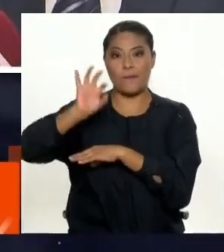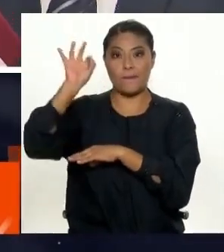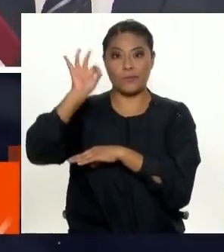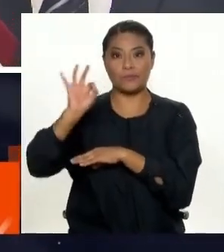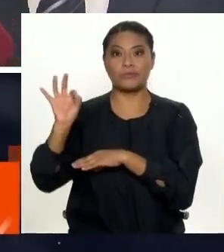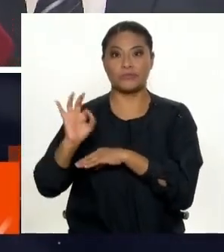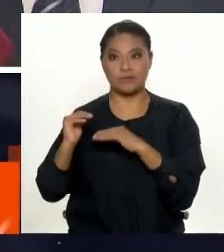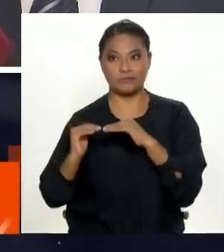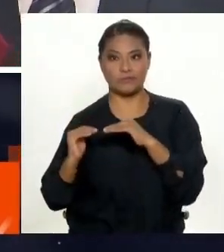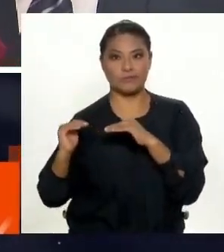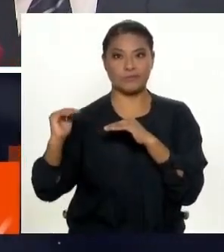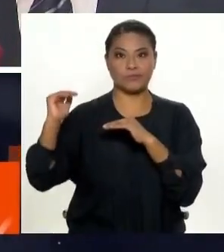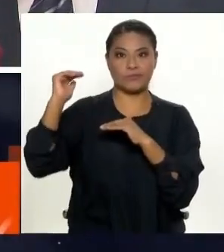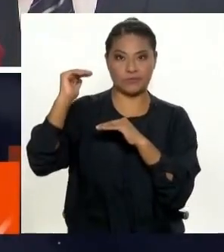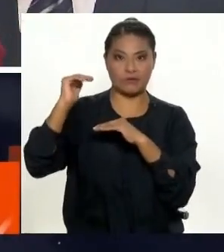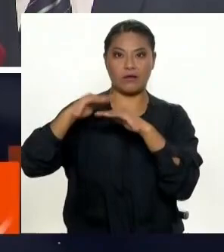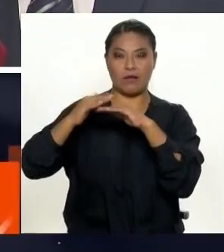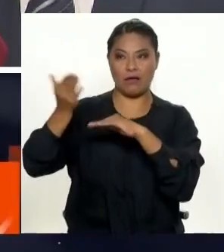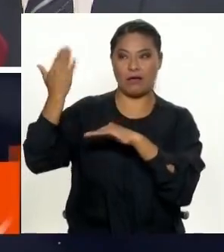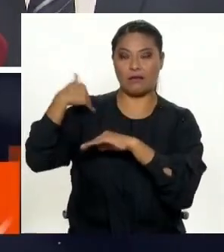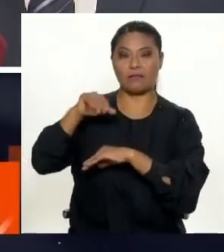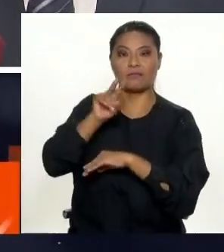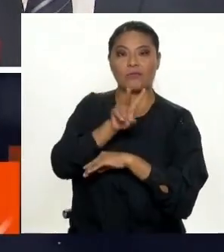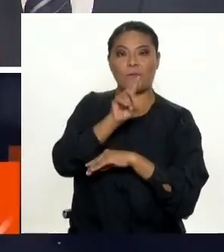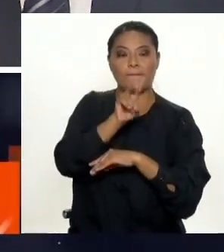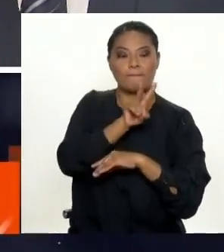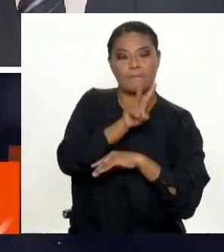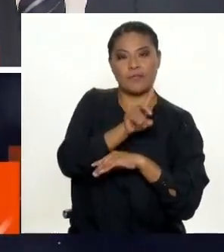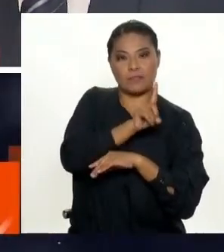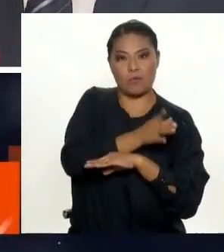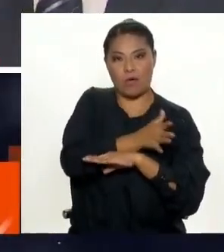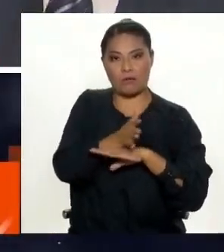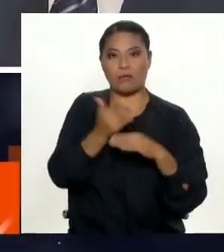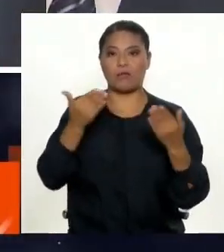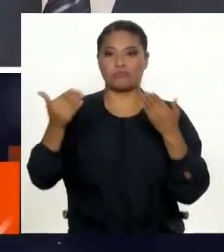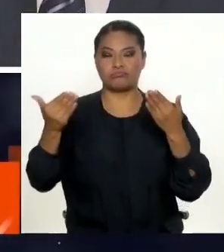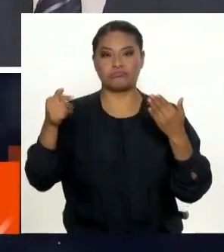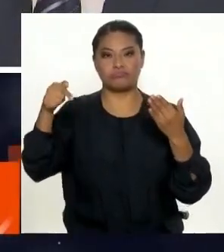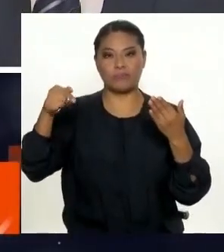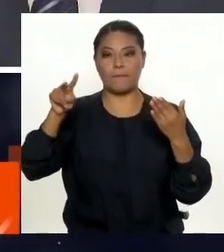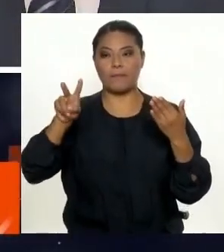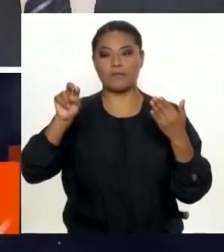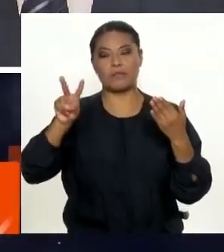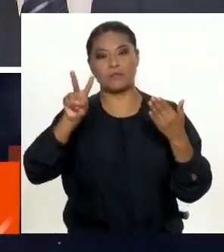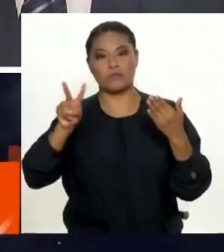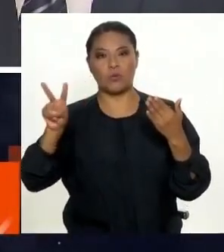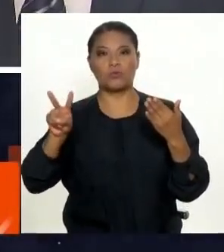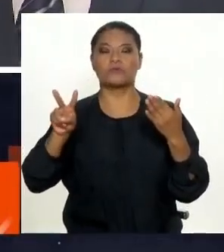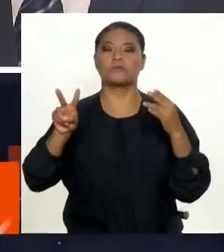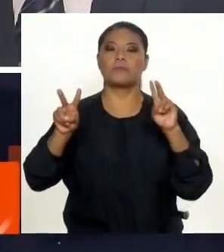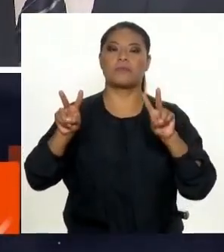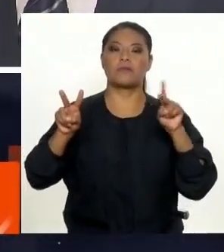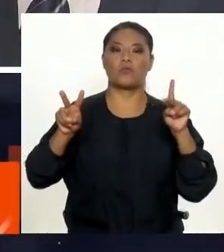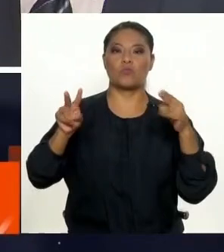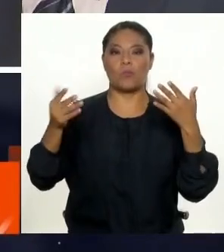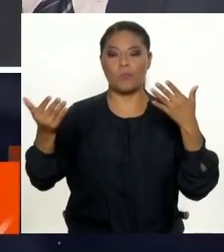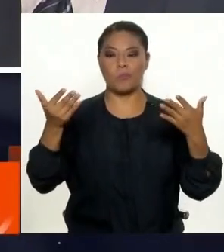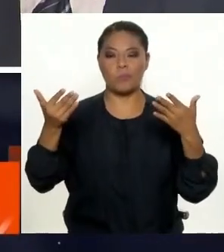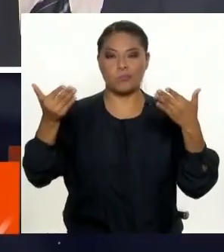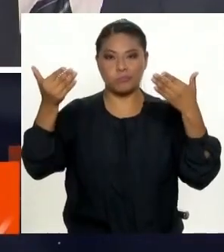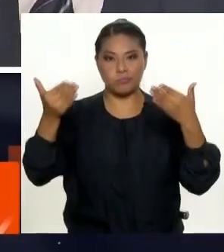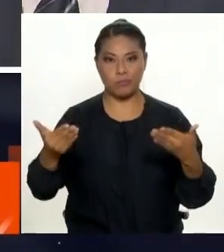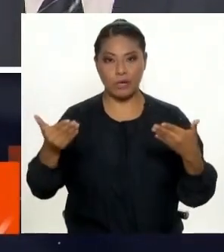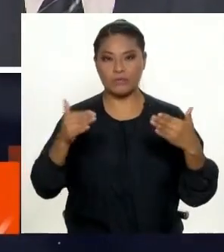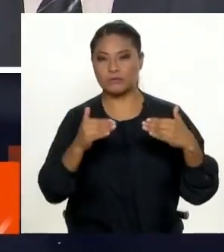aproximadamente en comparativo al año 2021. Y si comparamos el año 2021 con el año 2022, ese incremento fue del orden del